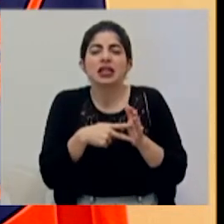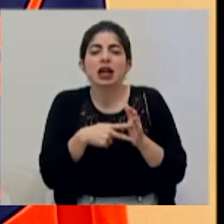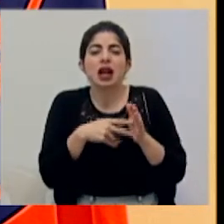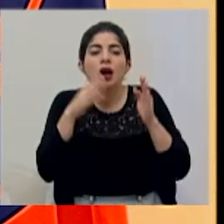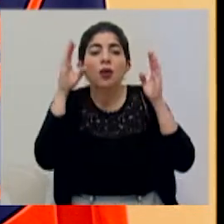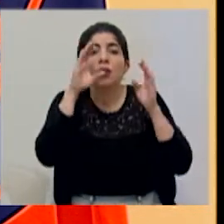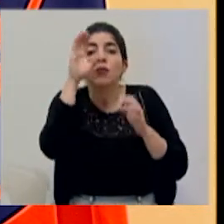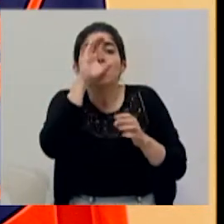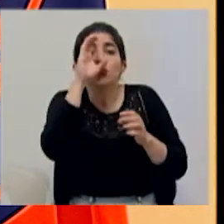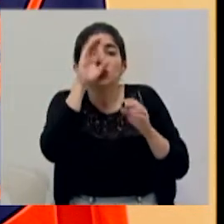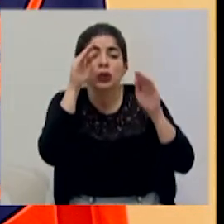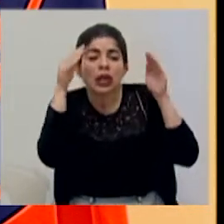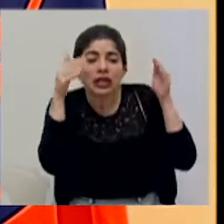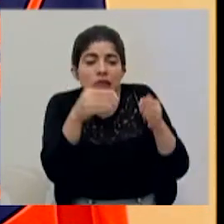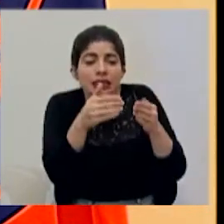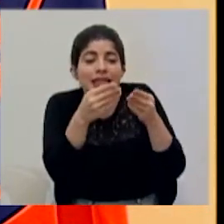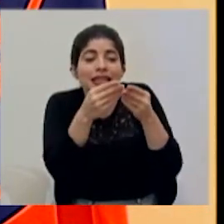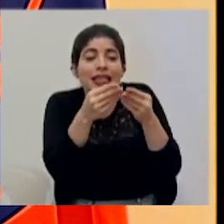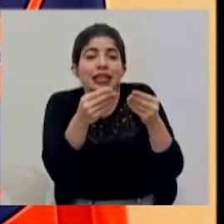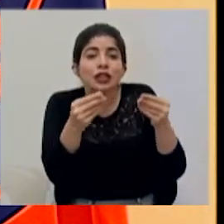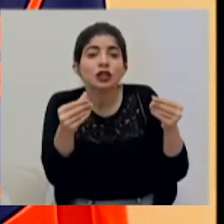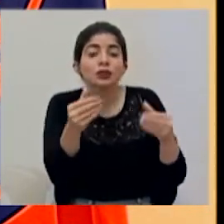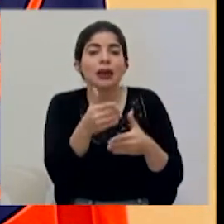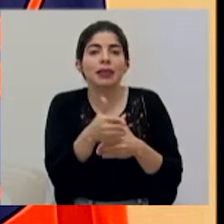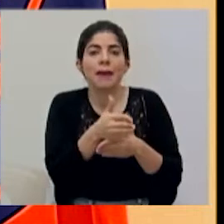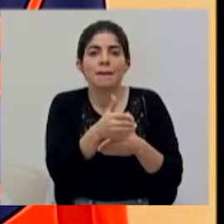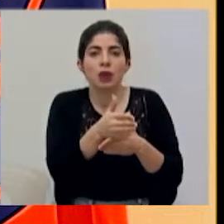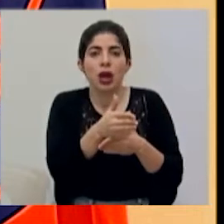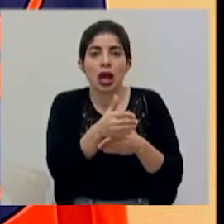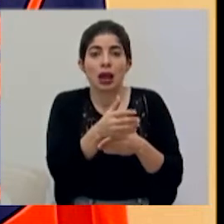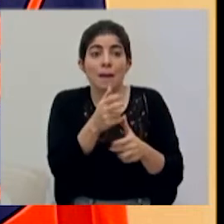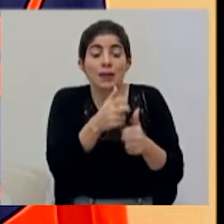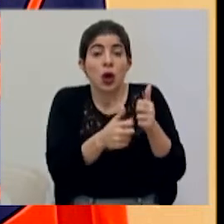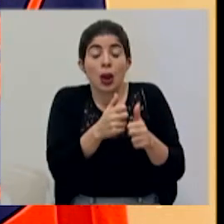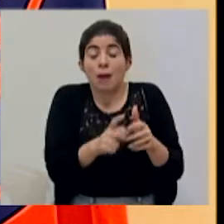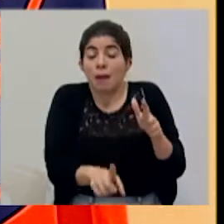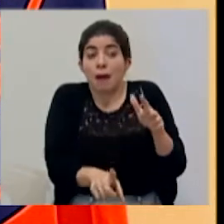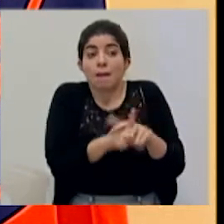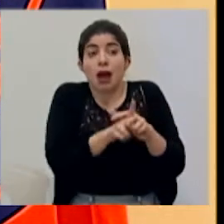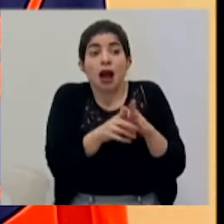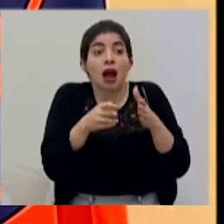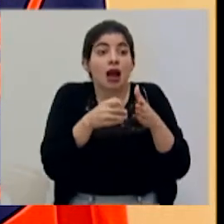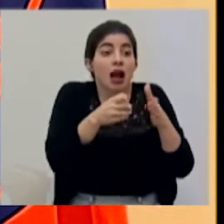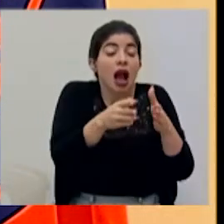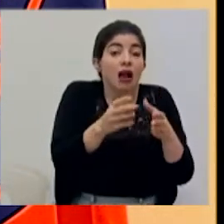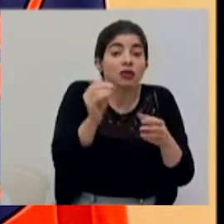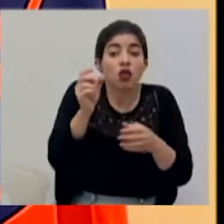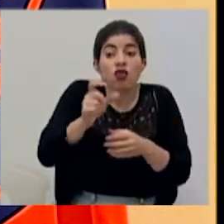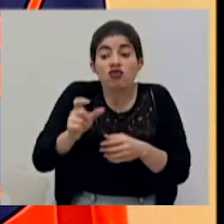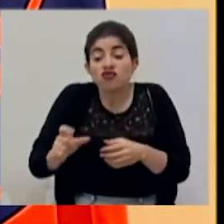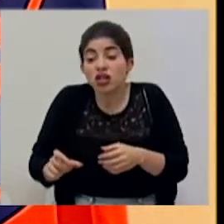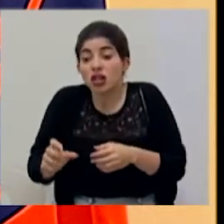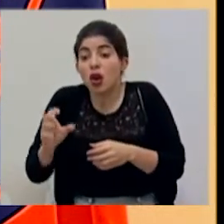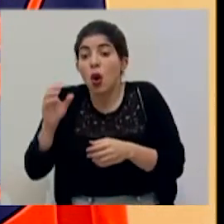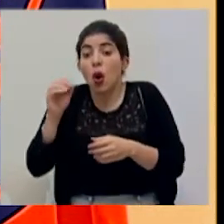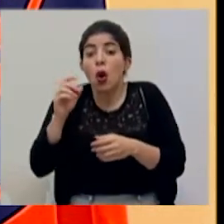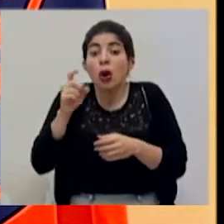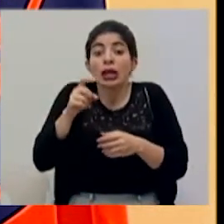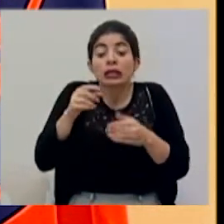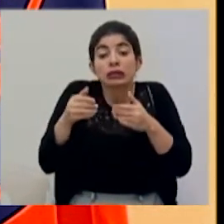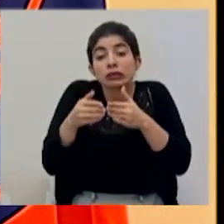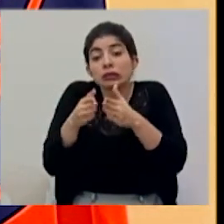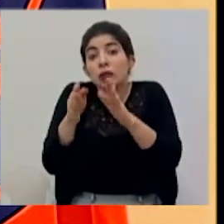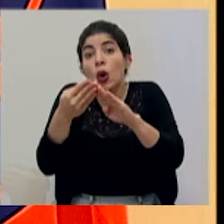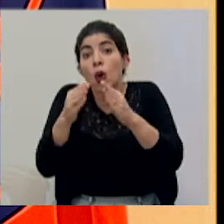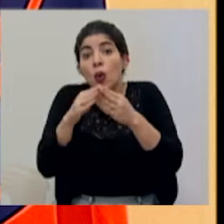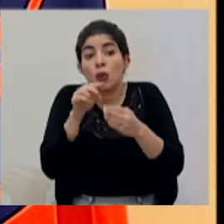a resolver en forma temporal los problemas inmediatos que se presentan en carreteras, en cauces o para ganar acceso a las